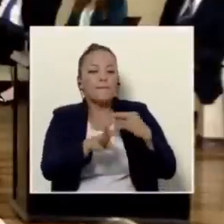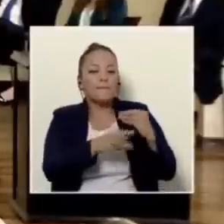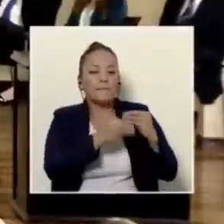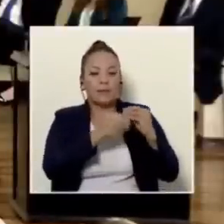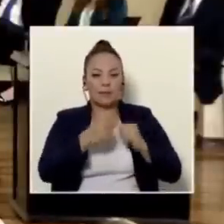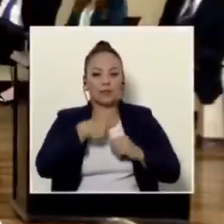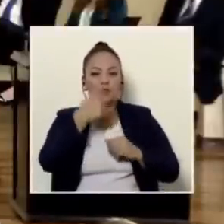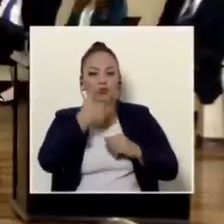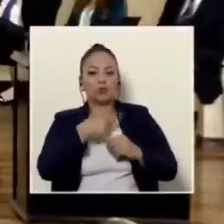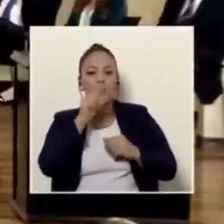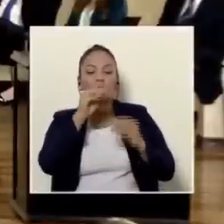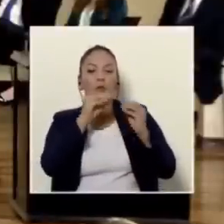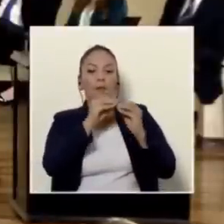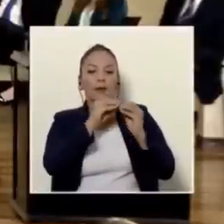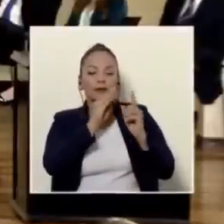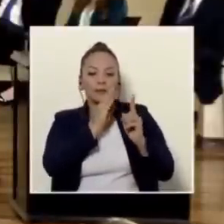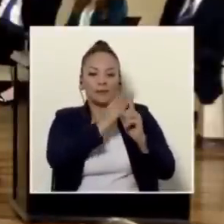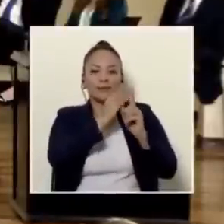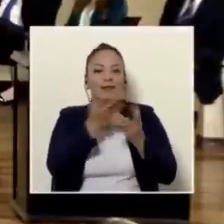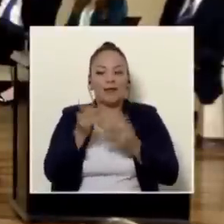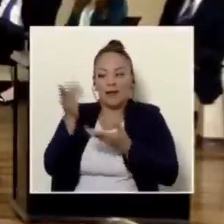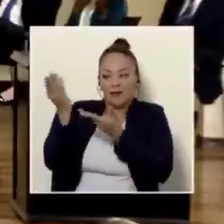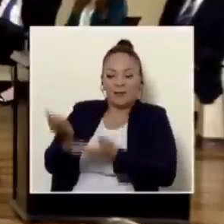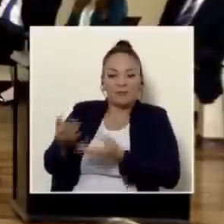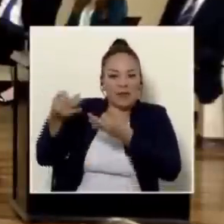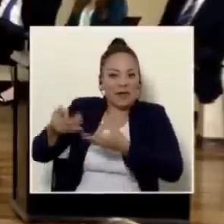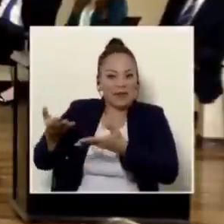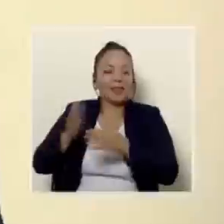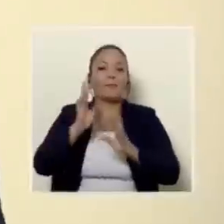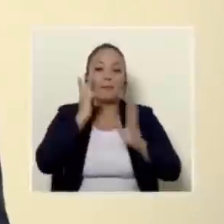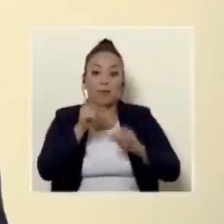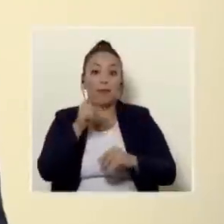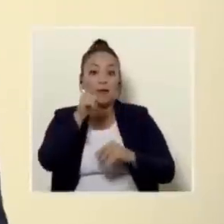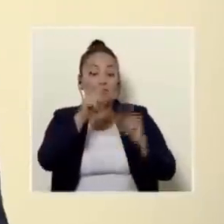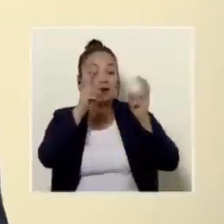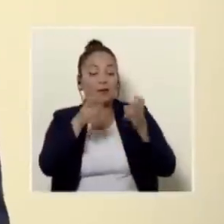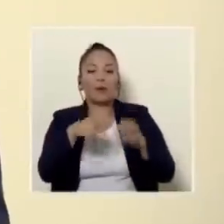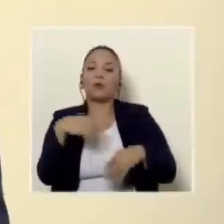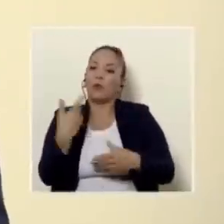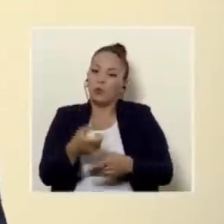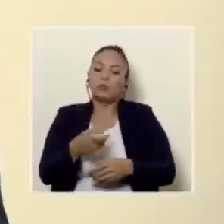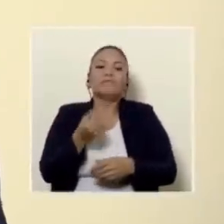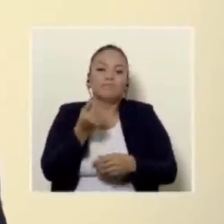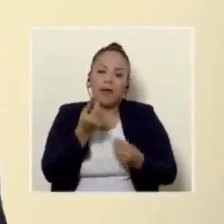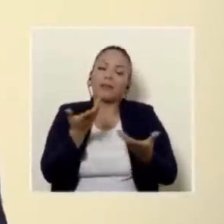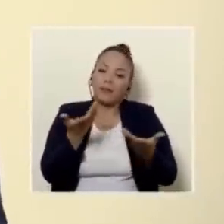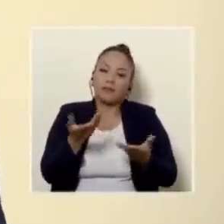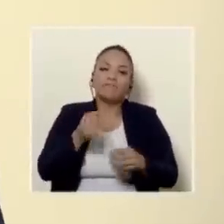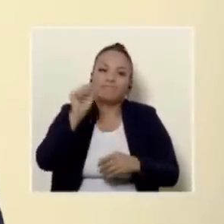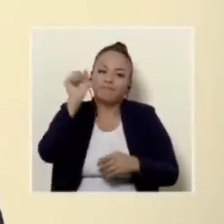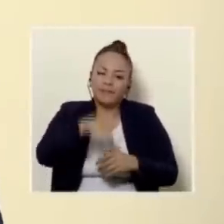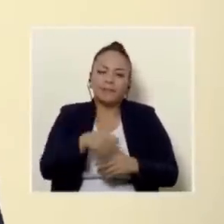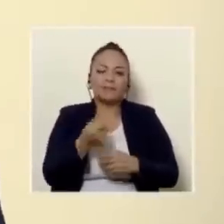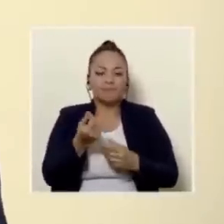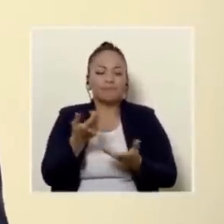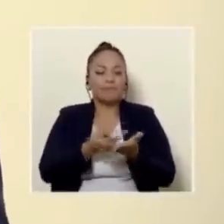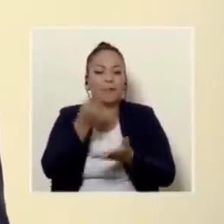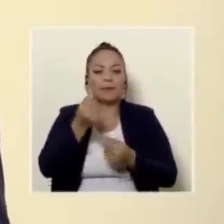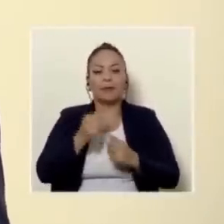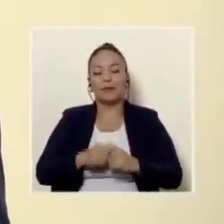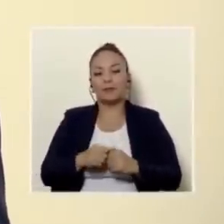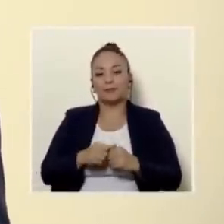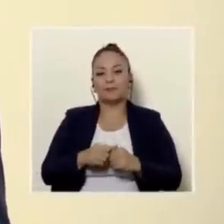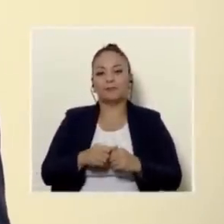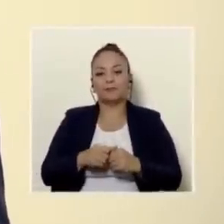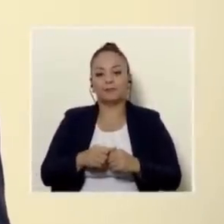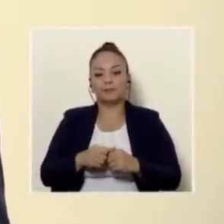más directo que la elegante señora viceministra. Vea, esto cuesta plata, no hay duda. ACNUR nos